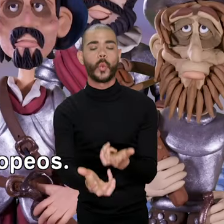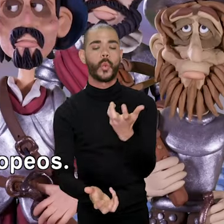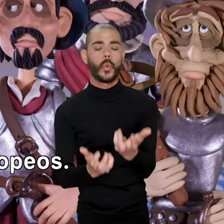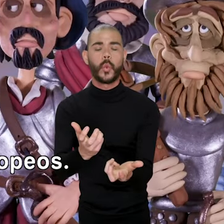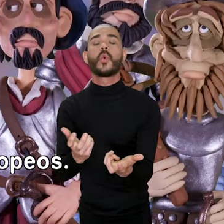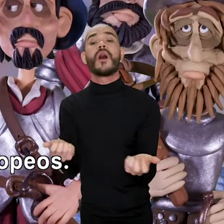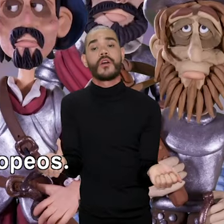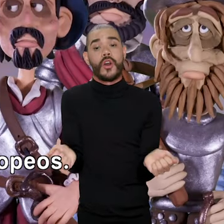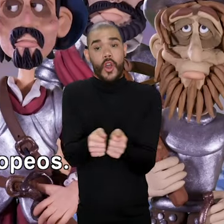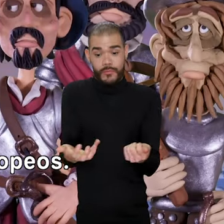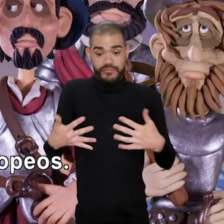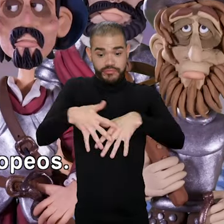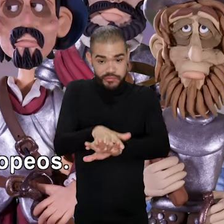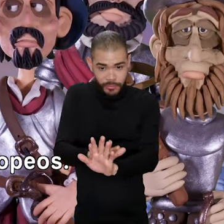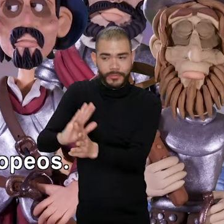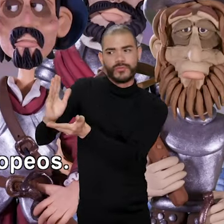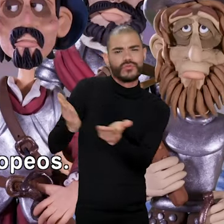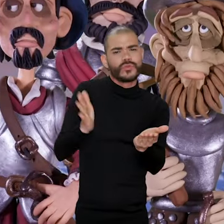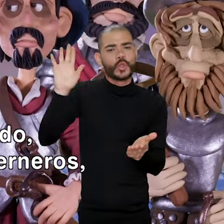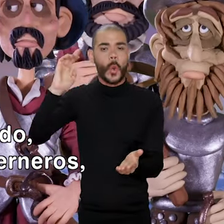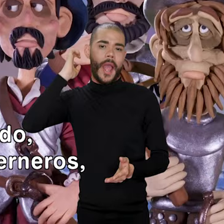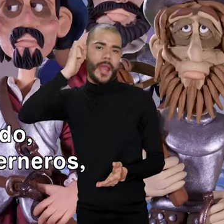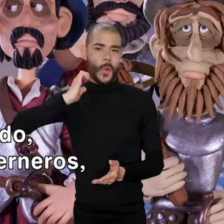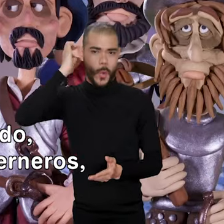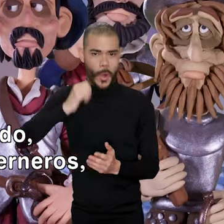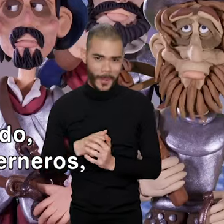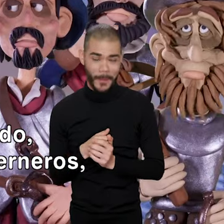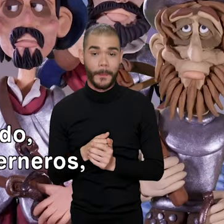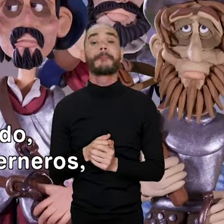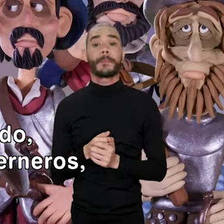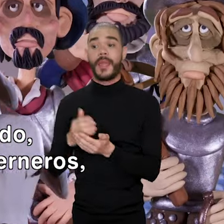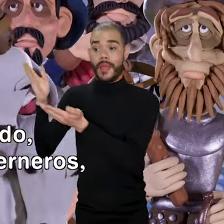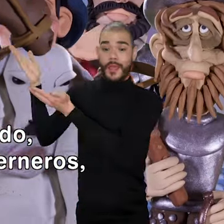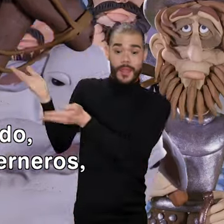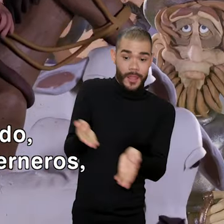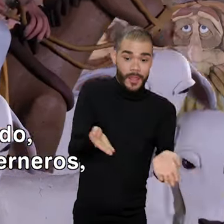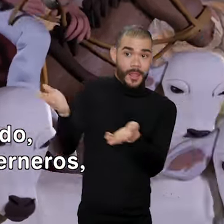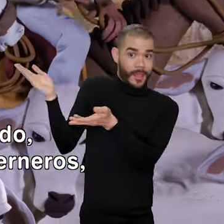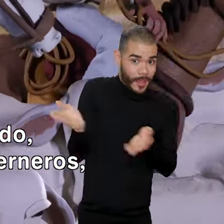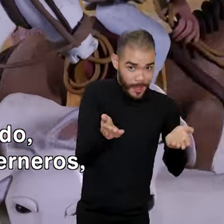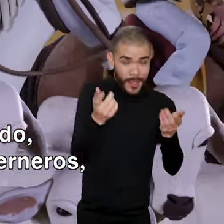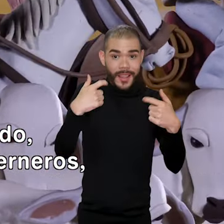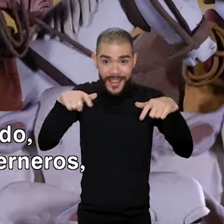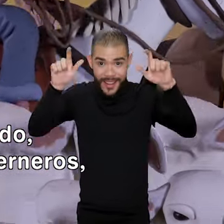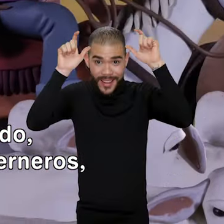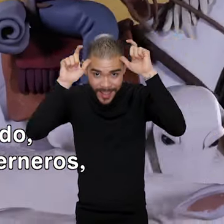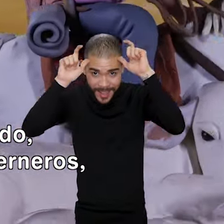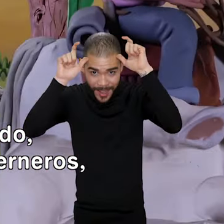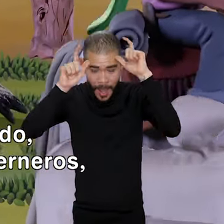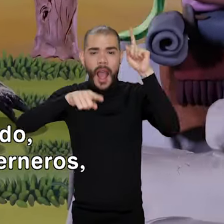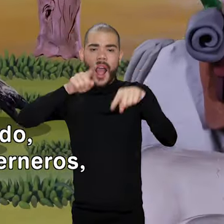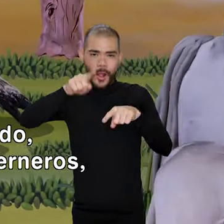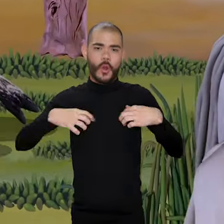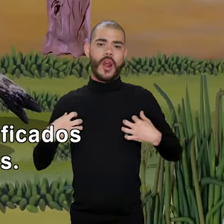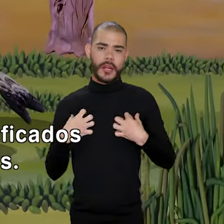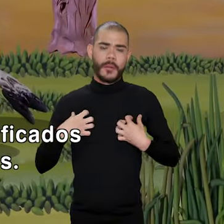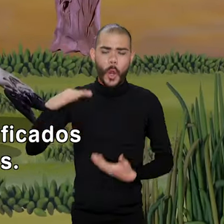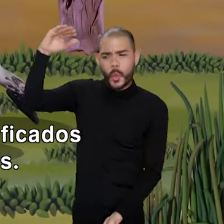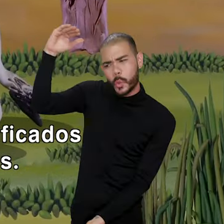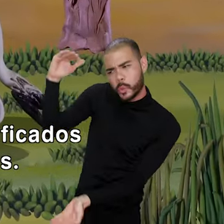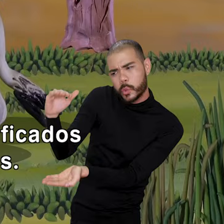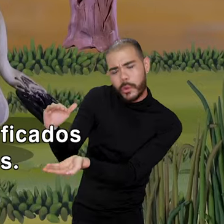con alimentos traídos por los europeos. Durante los traslados de ganado, algunos animales, especialmente terneros,